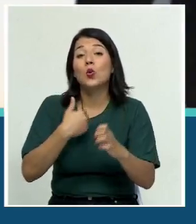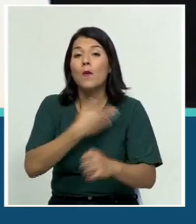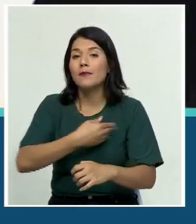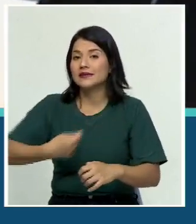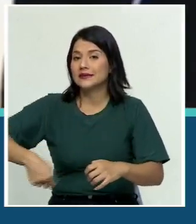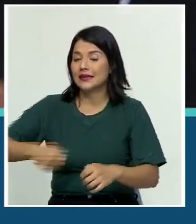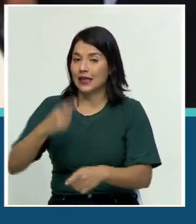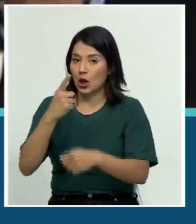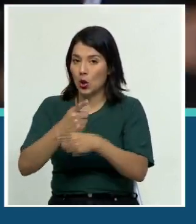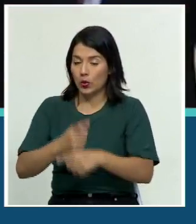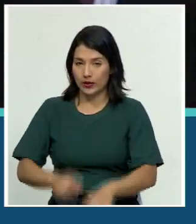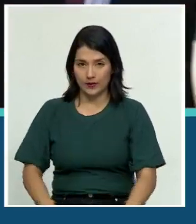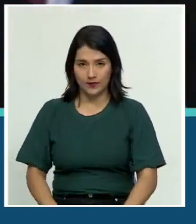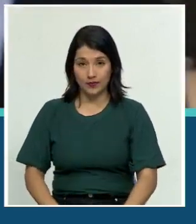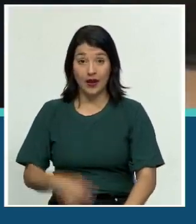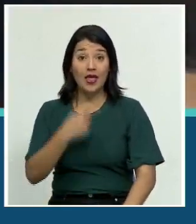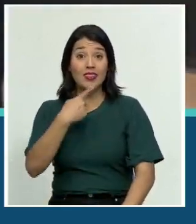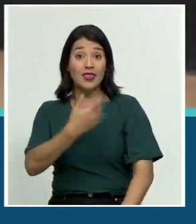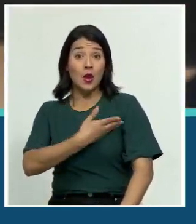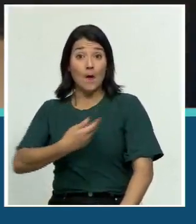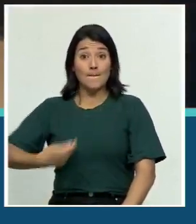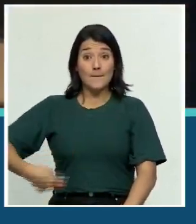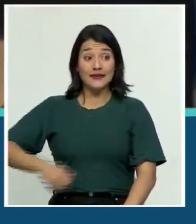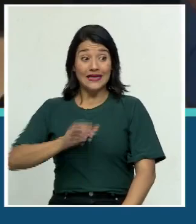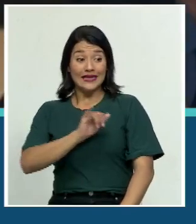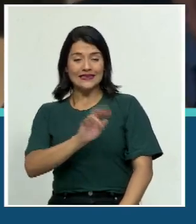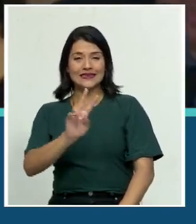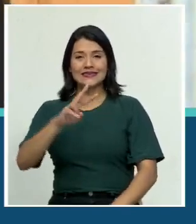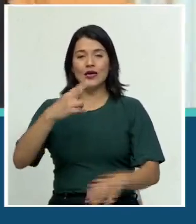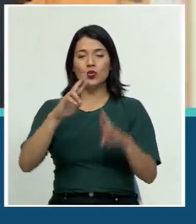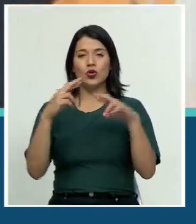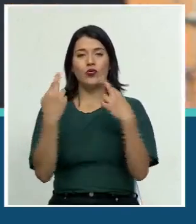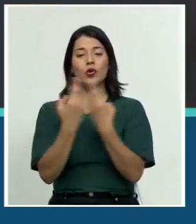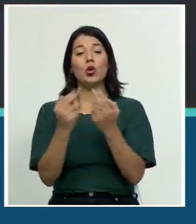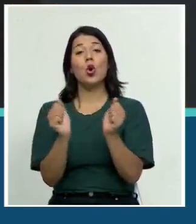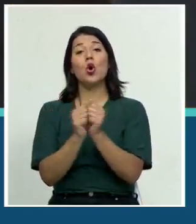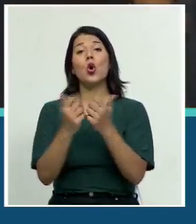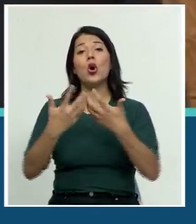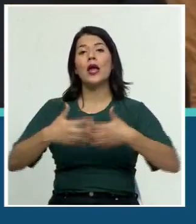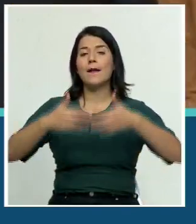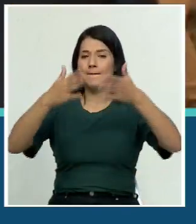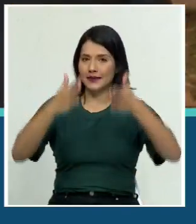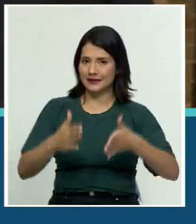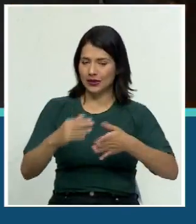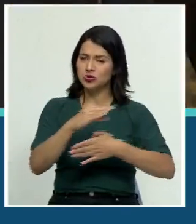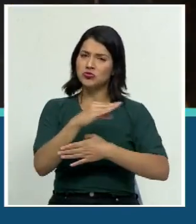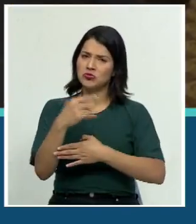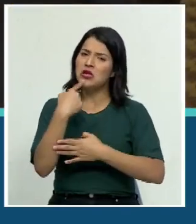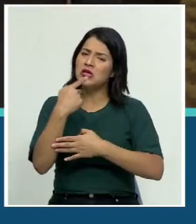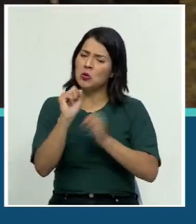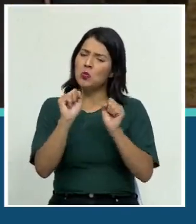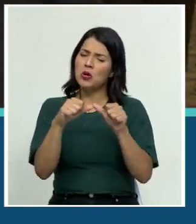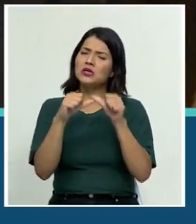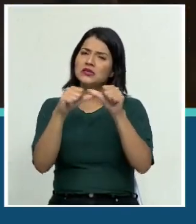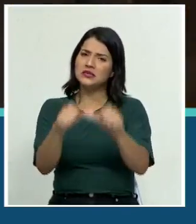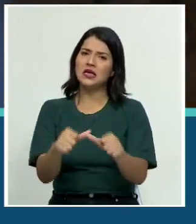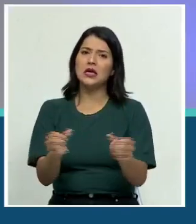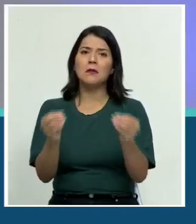El presidente dijo que este fue el segundo encuentro con los empresarios y no descarta que se sigan dando